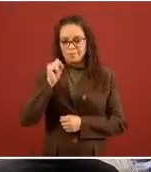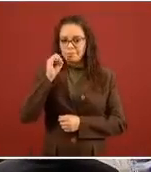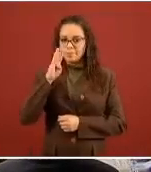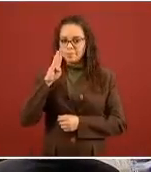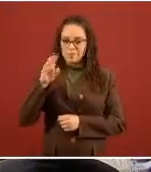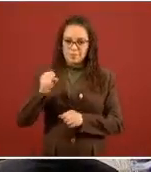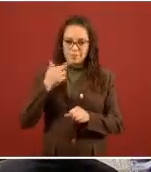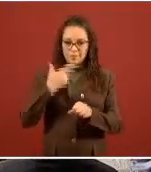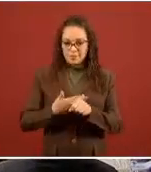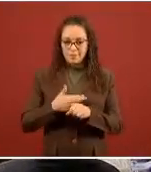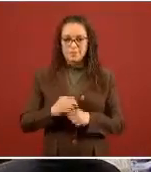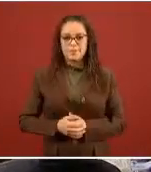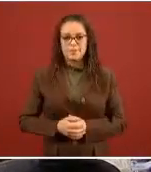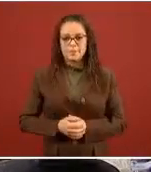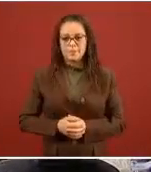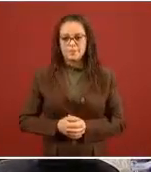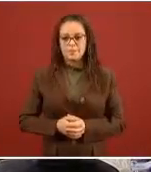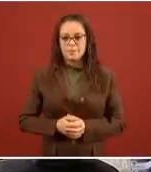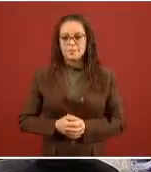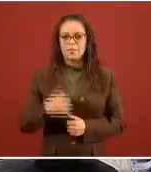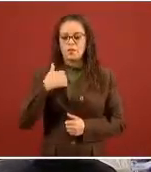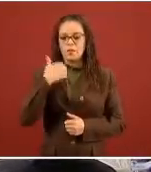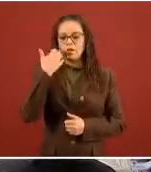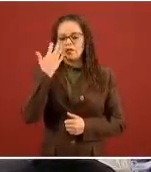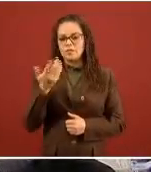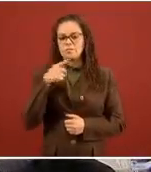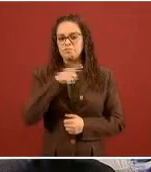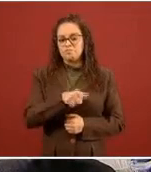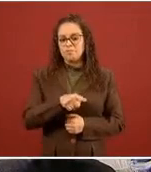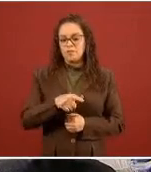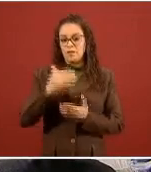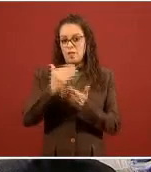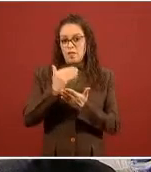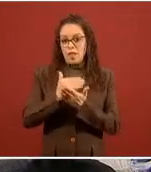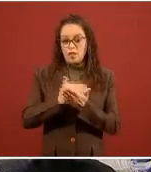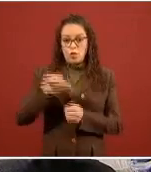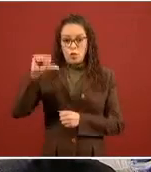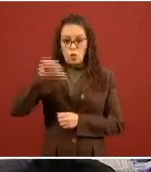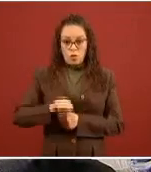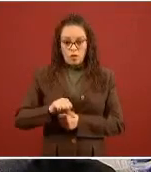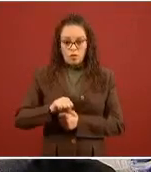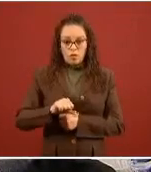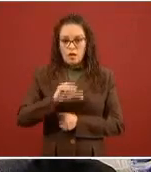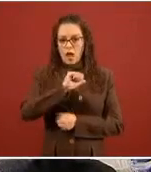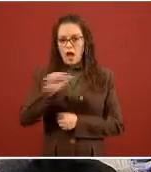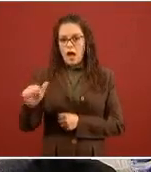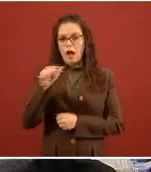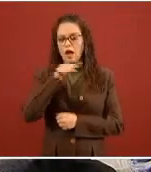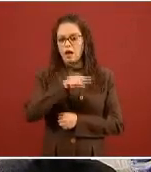subsecretario. Quisiera puntualizar sobre los datos que nos dieron hoy de los casos sospechosos.